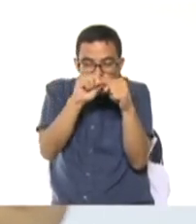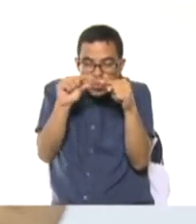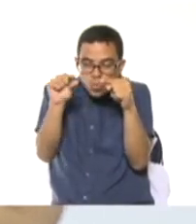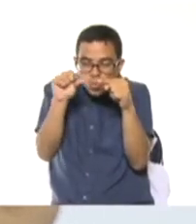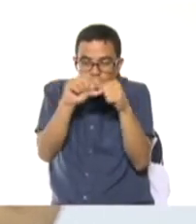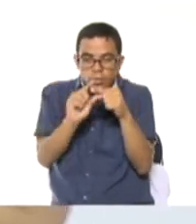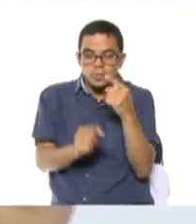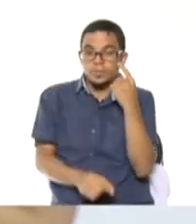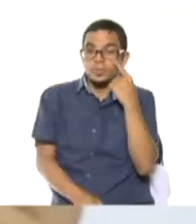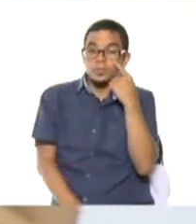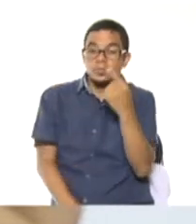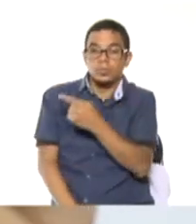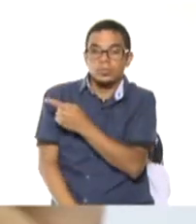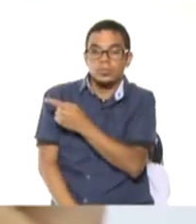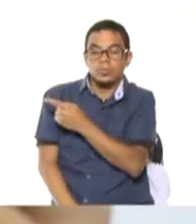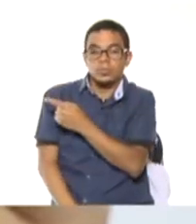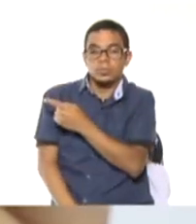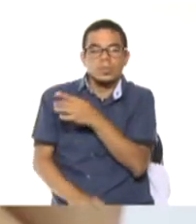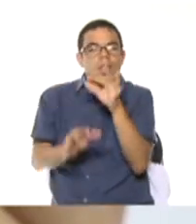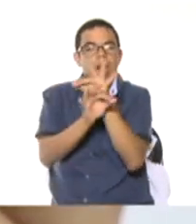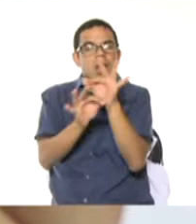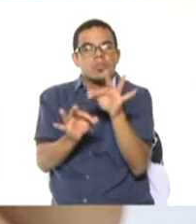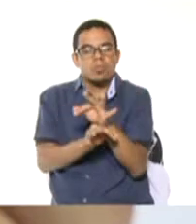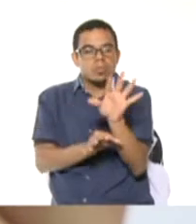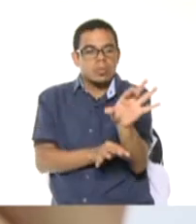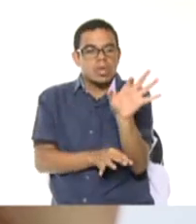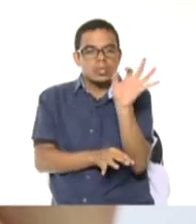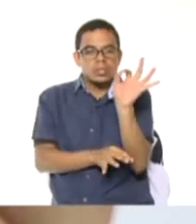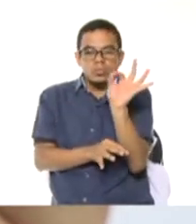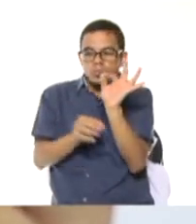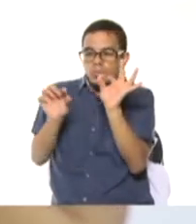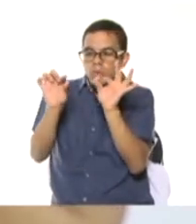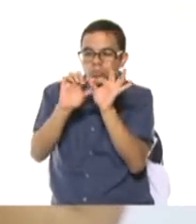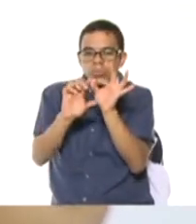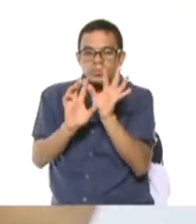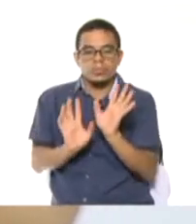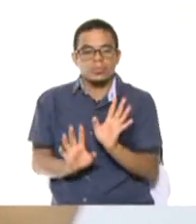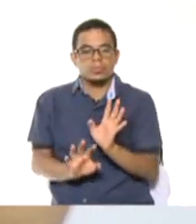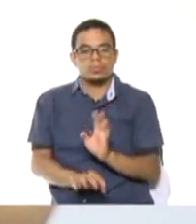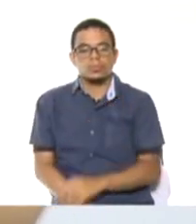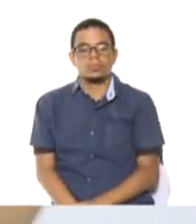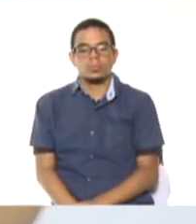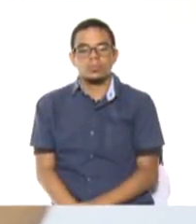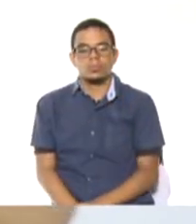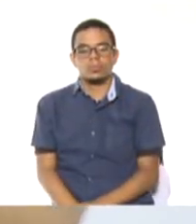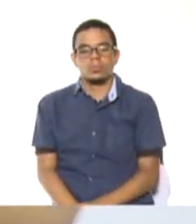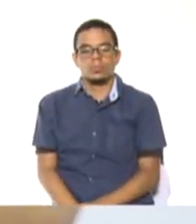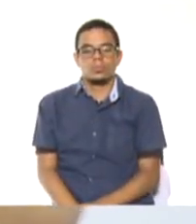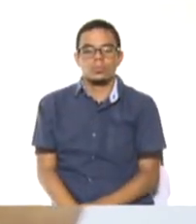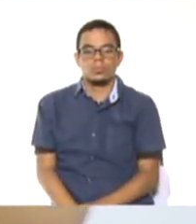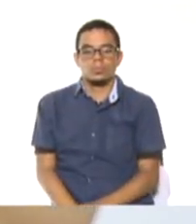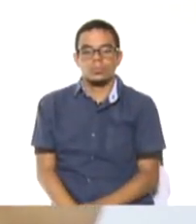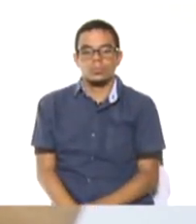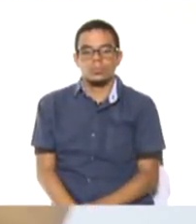Observen la forma en que agarro el pabilo, forma de pinza.